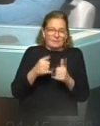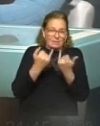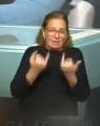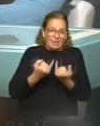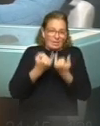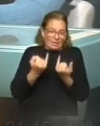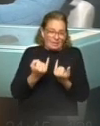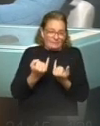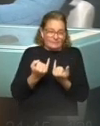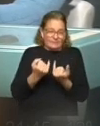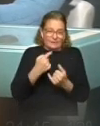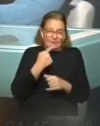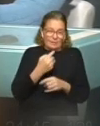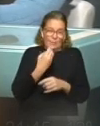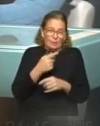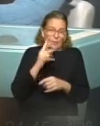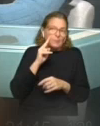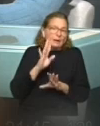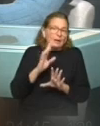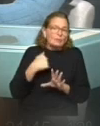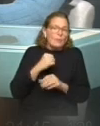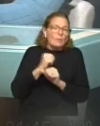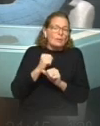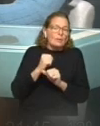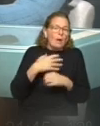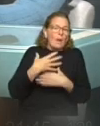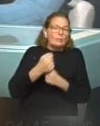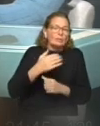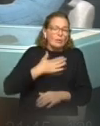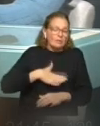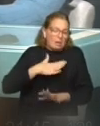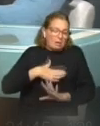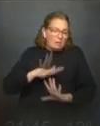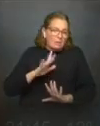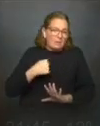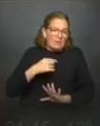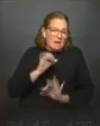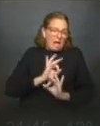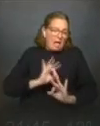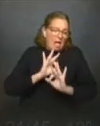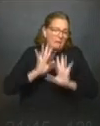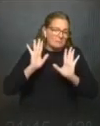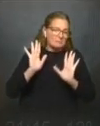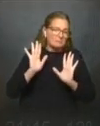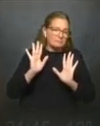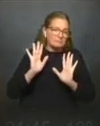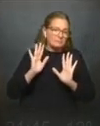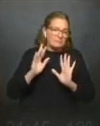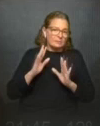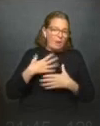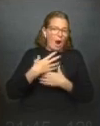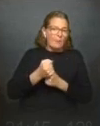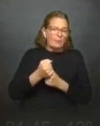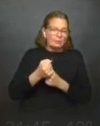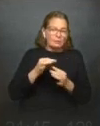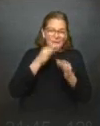día. Y decir, bueno, mirá, yo puedo seguir militando con tranquilidad, que sé que a mí no me va a pasar nada y tengo tremendo respaldo, ¿me explico?